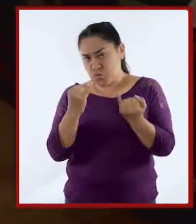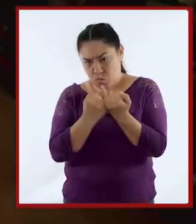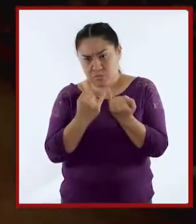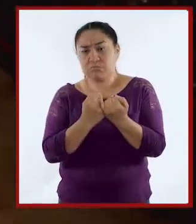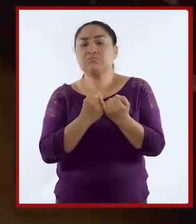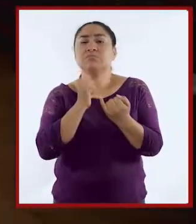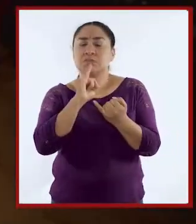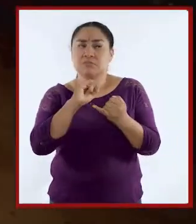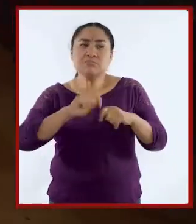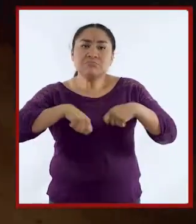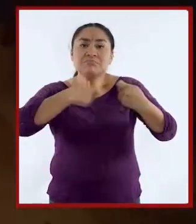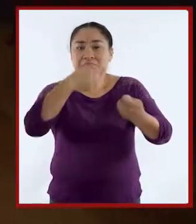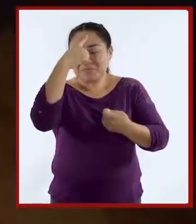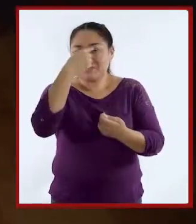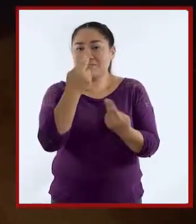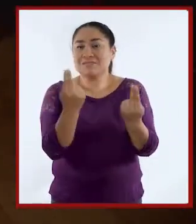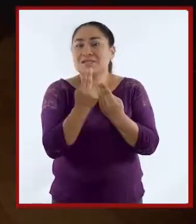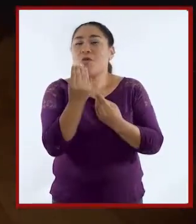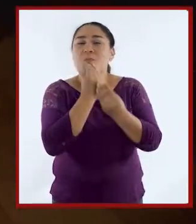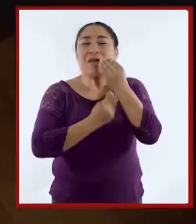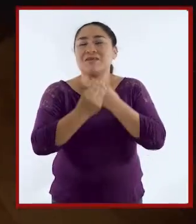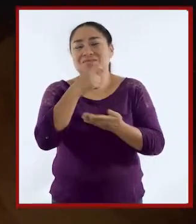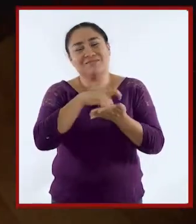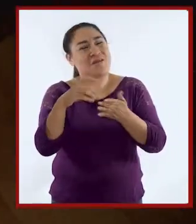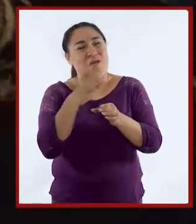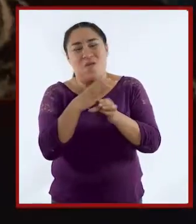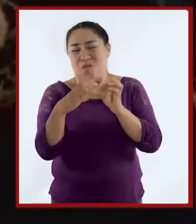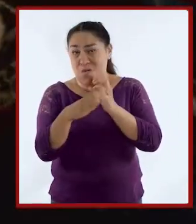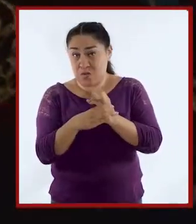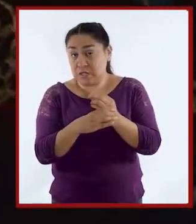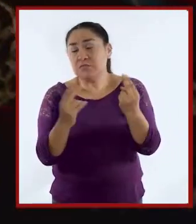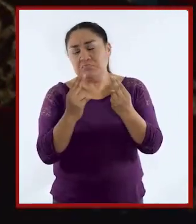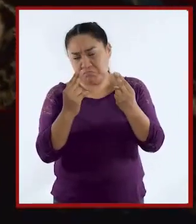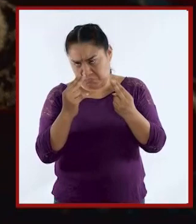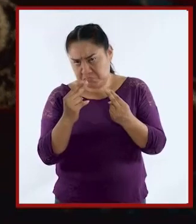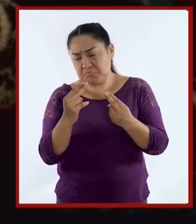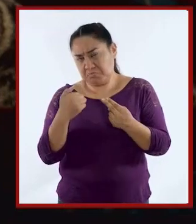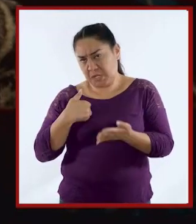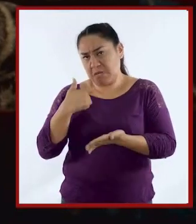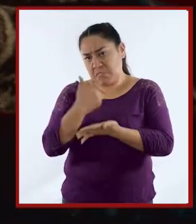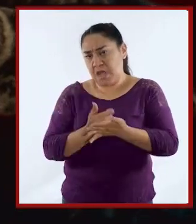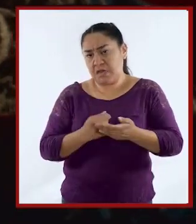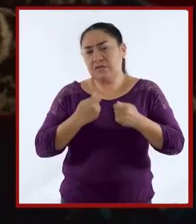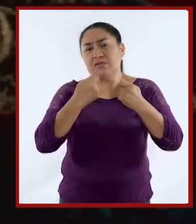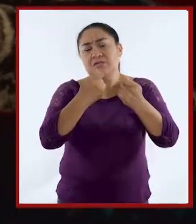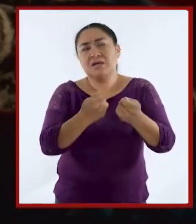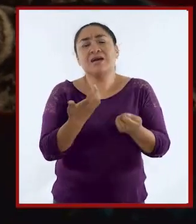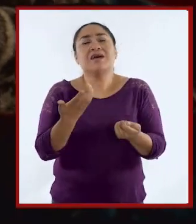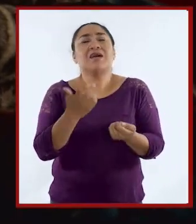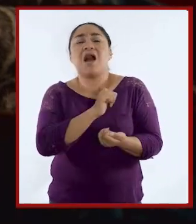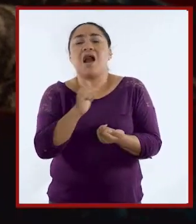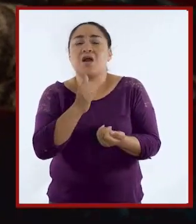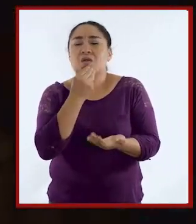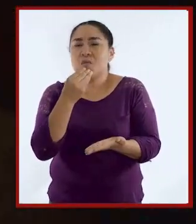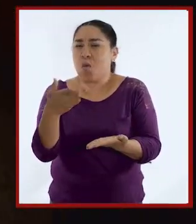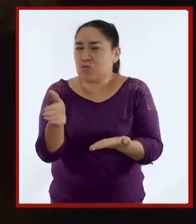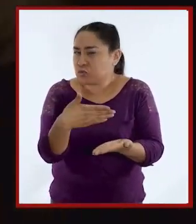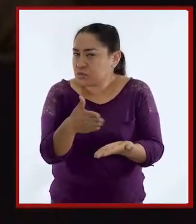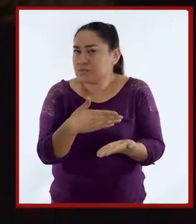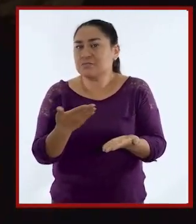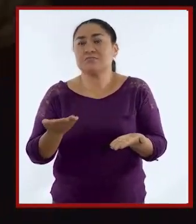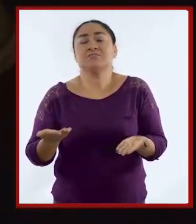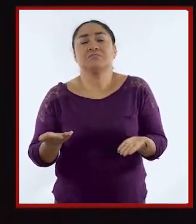también les hemos comprado víveres que, bueno, que se necesitan, la cocina.